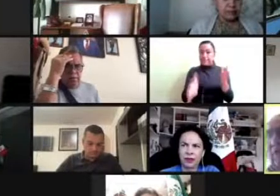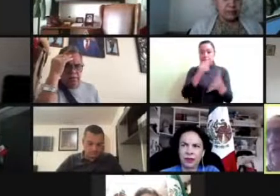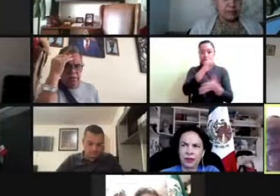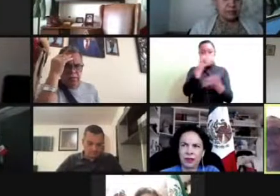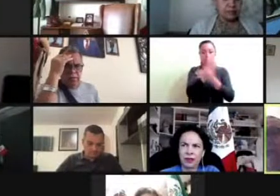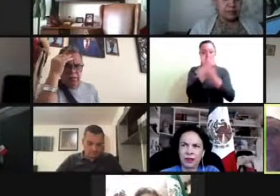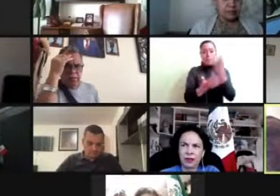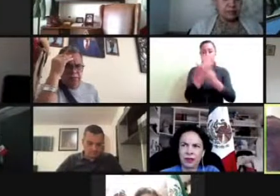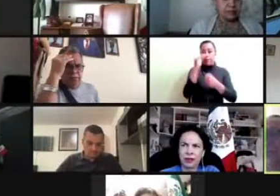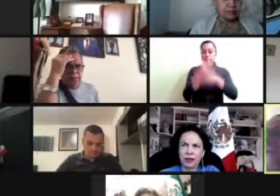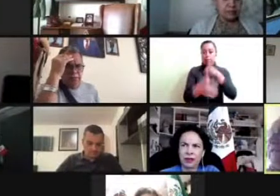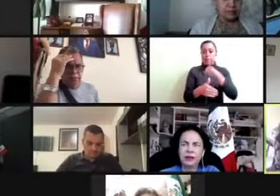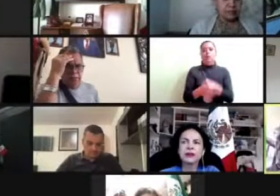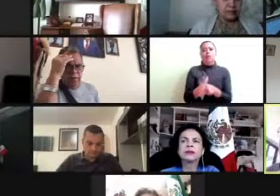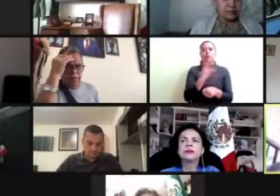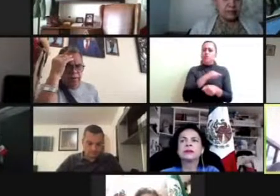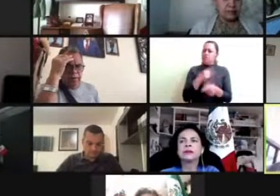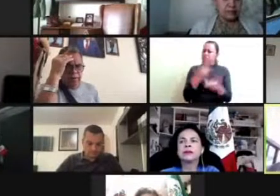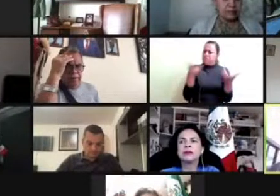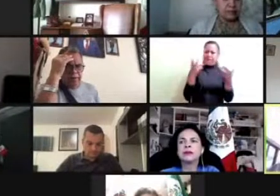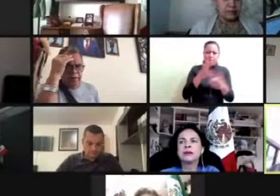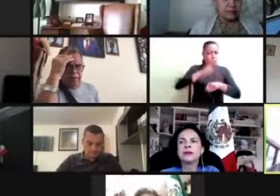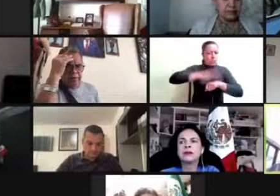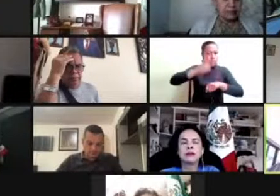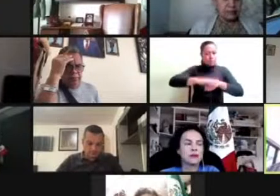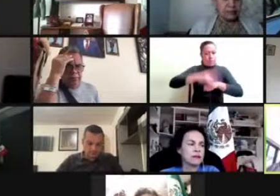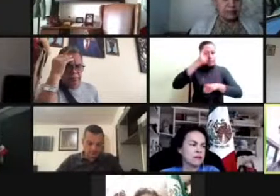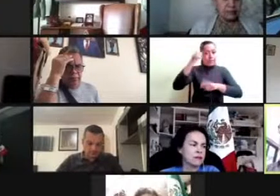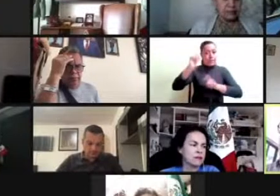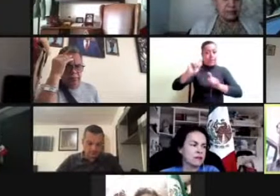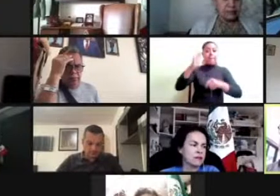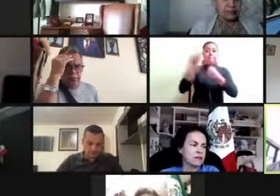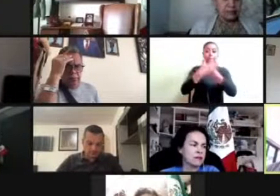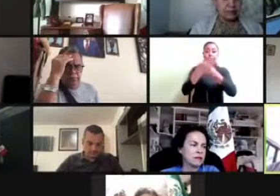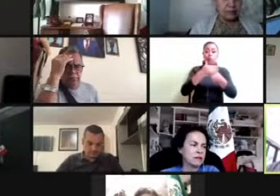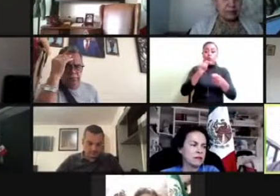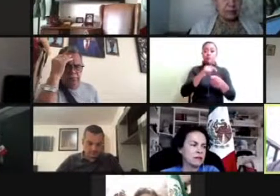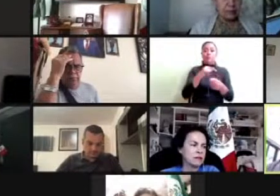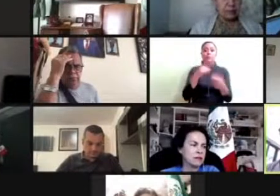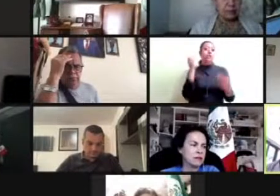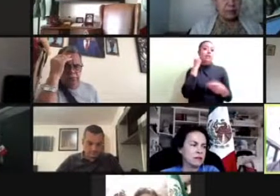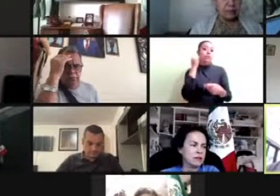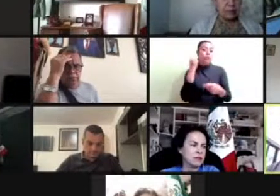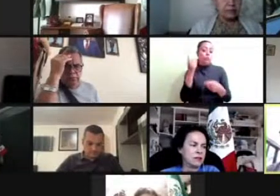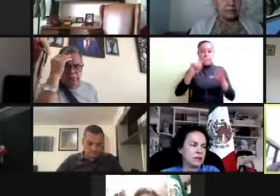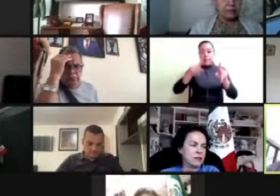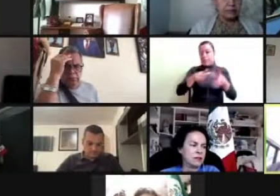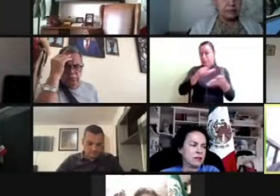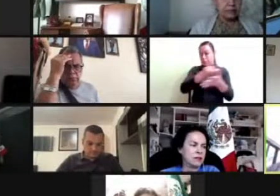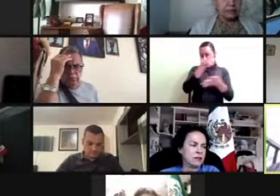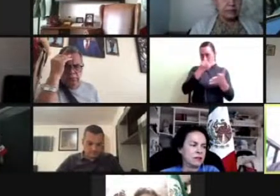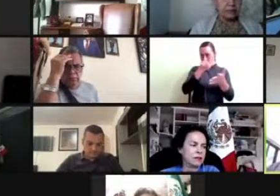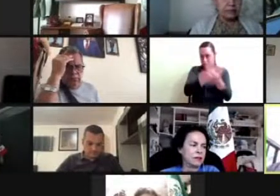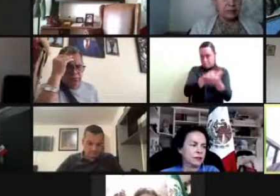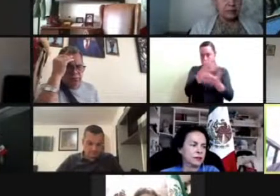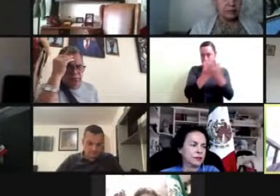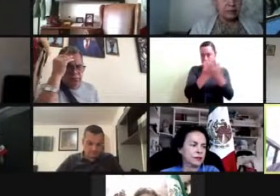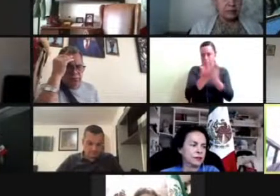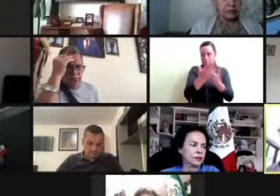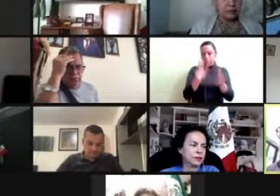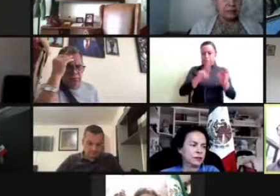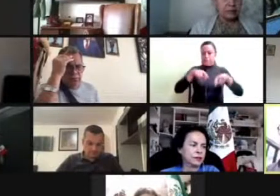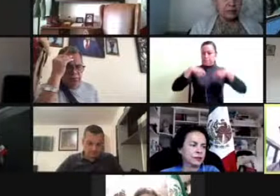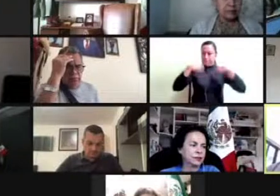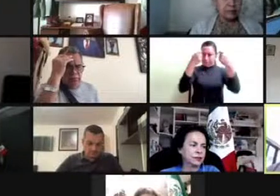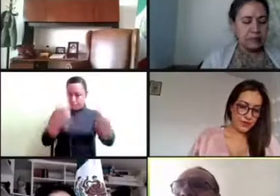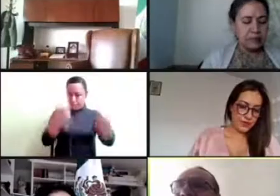la siguiente legislatura pues los avances considerables, de ser posible, concretemos la